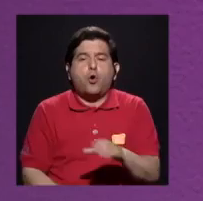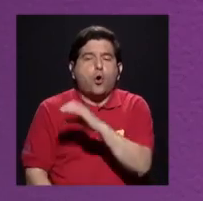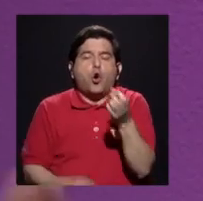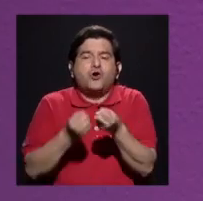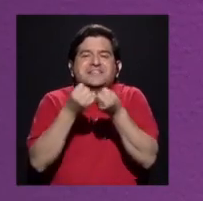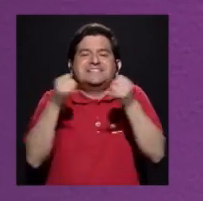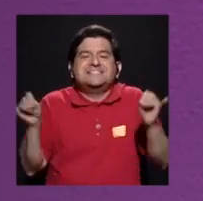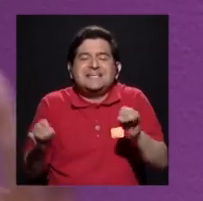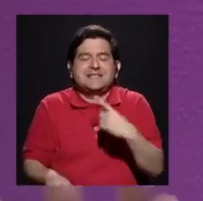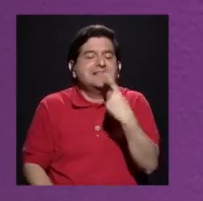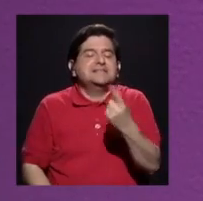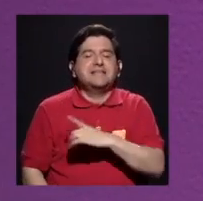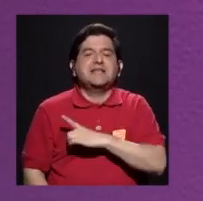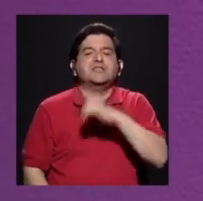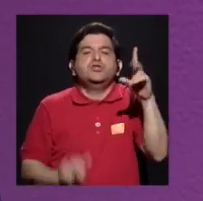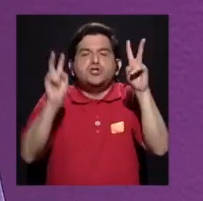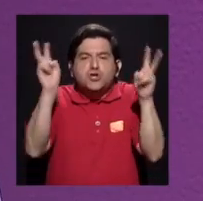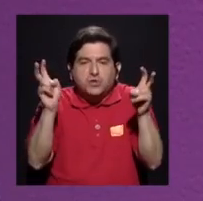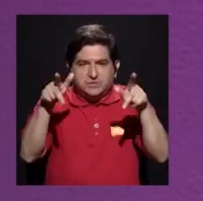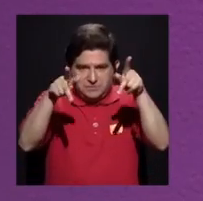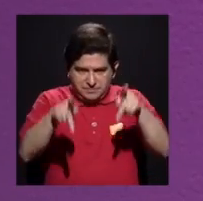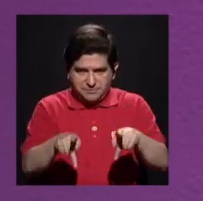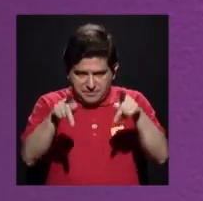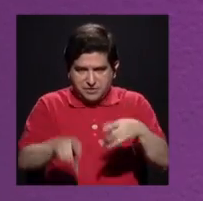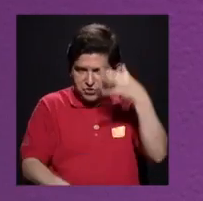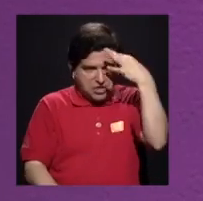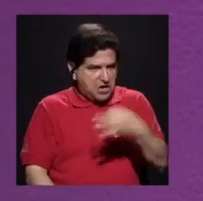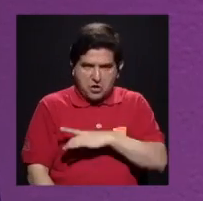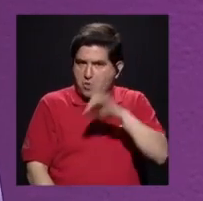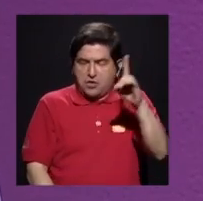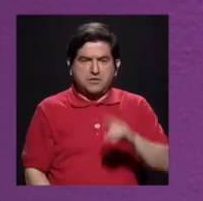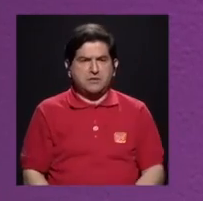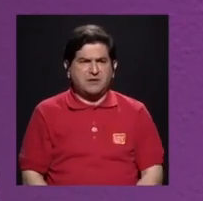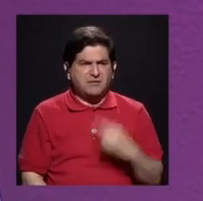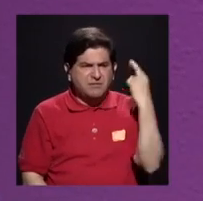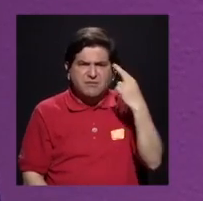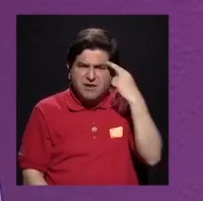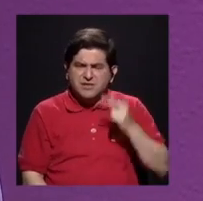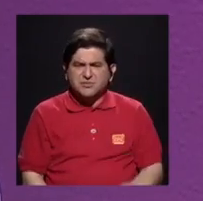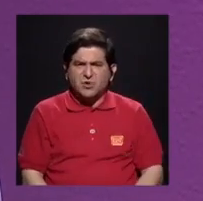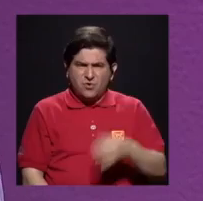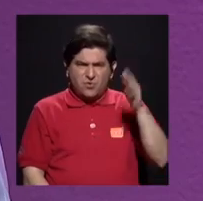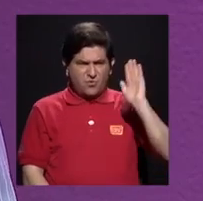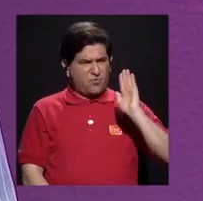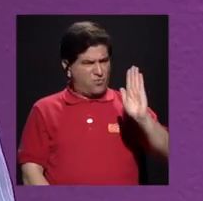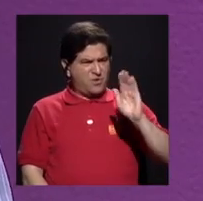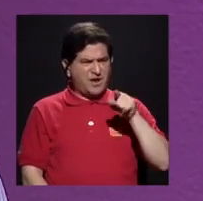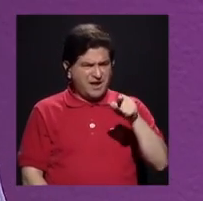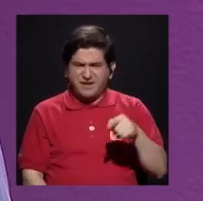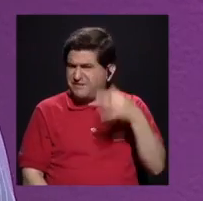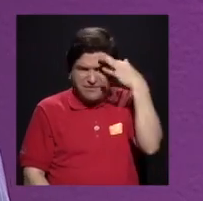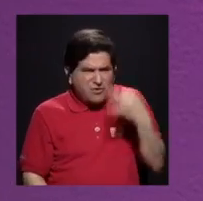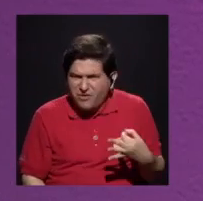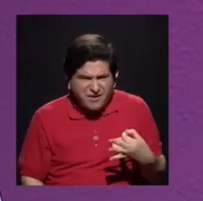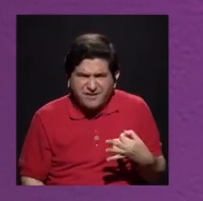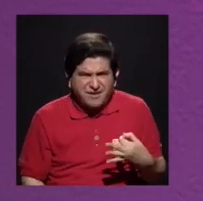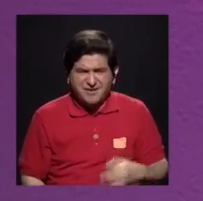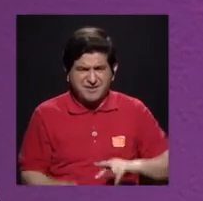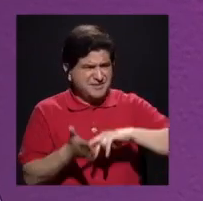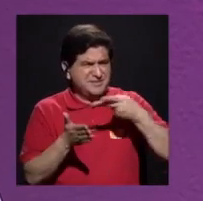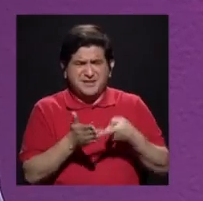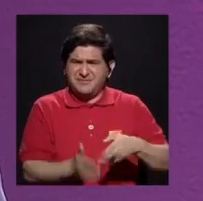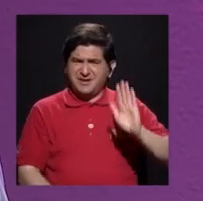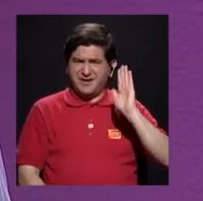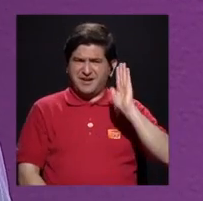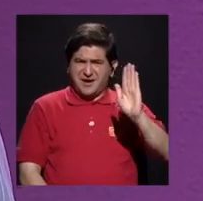verdad esa es la posibilidad hay gente que si no cree en dios no tiene por qué jurar por alguno que no cree es verdad porque más bien se convierte en un juramento un